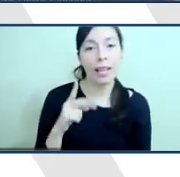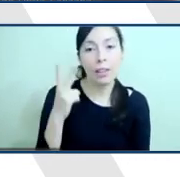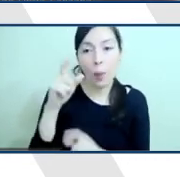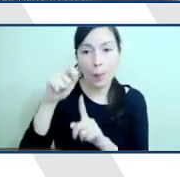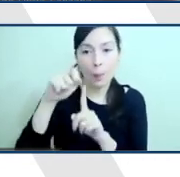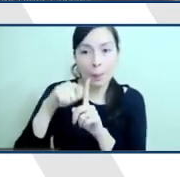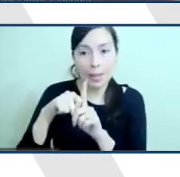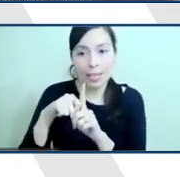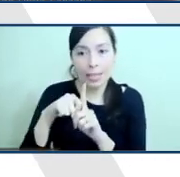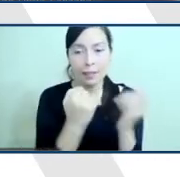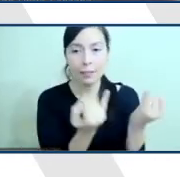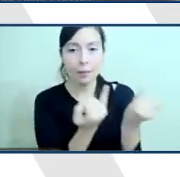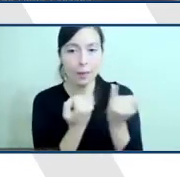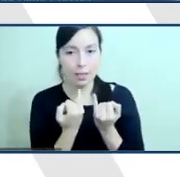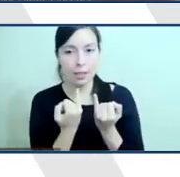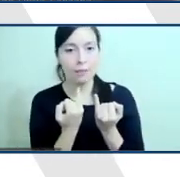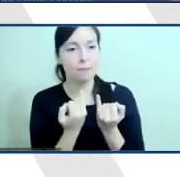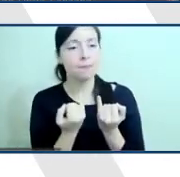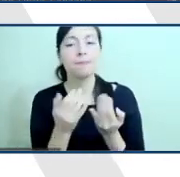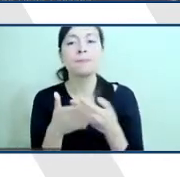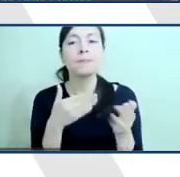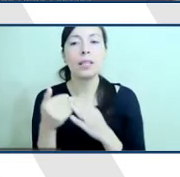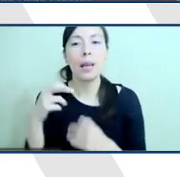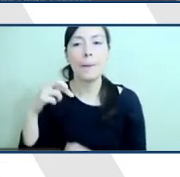prácticamente tomados desde Pampa Central.